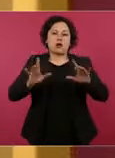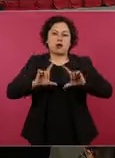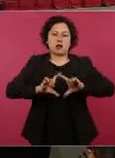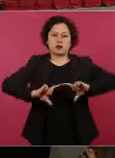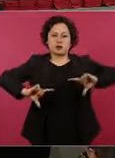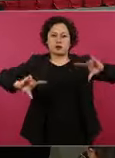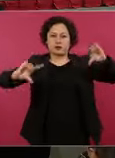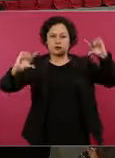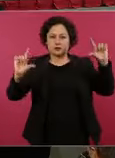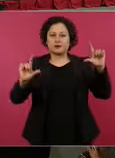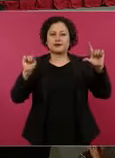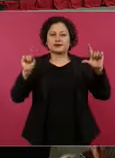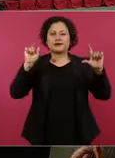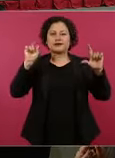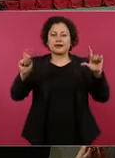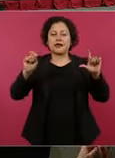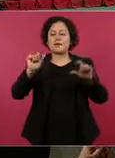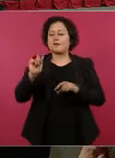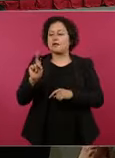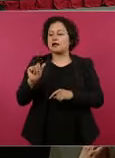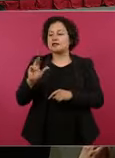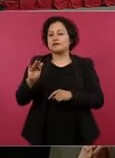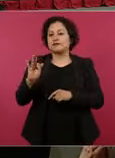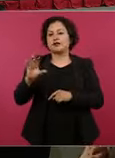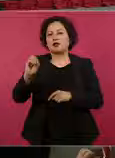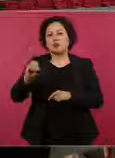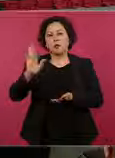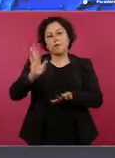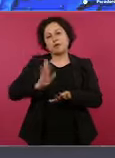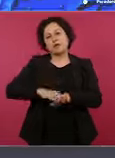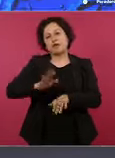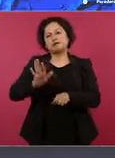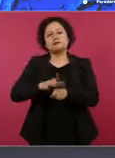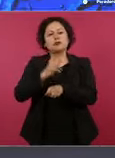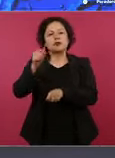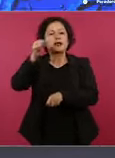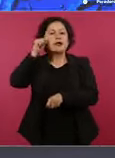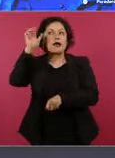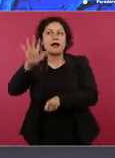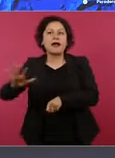Asia. Entonces, nosotros decidimos hacer